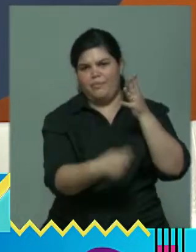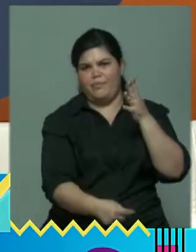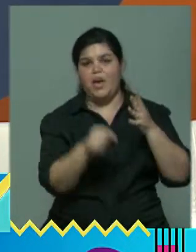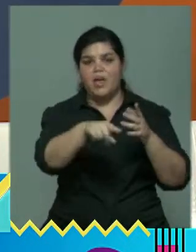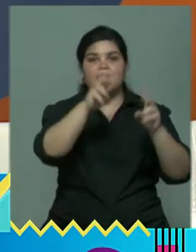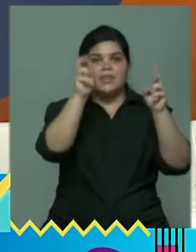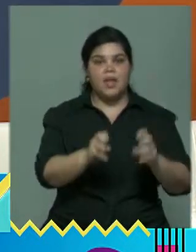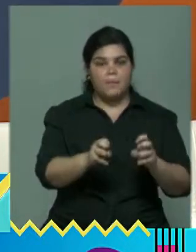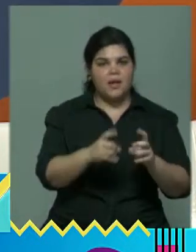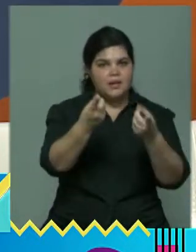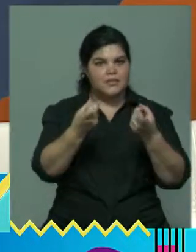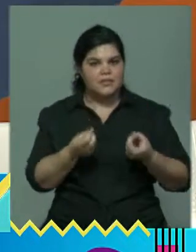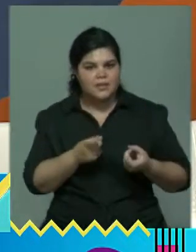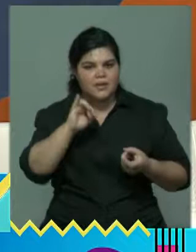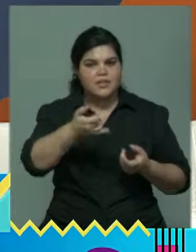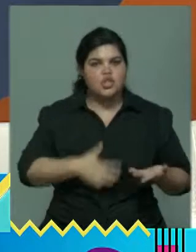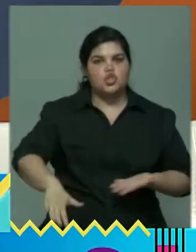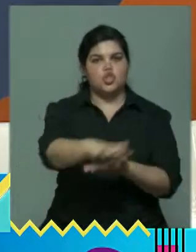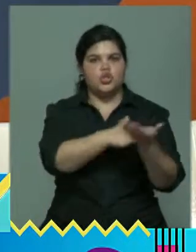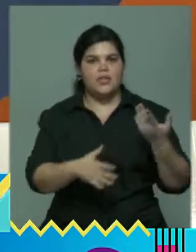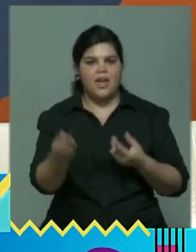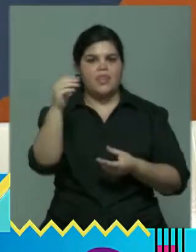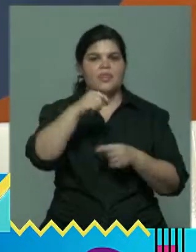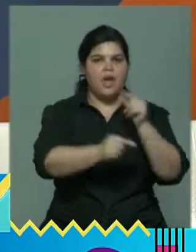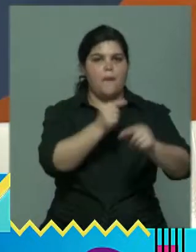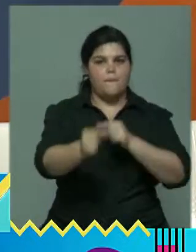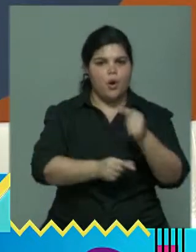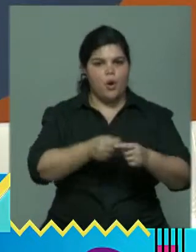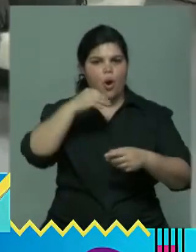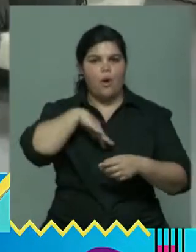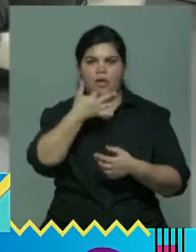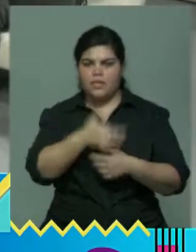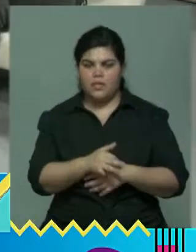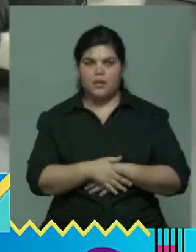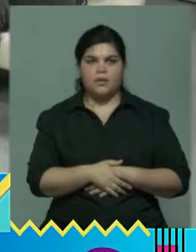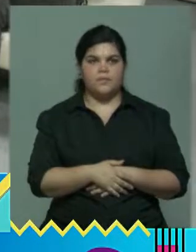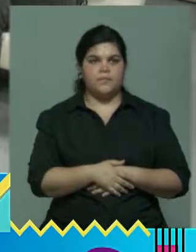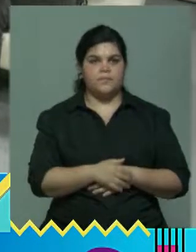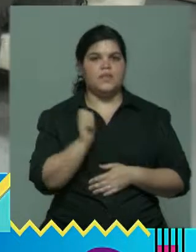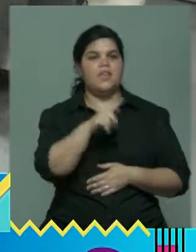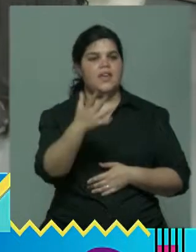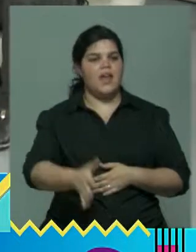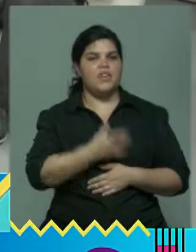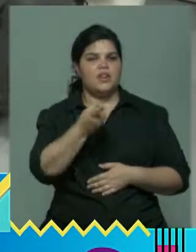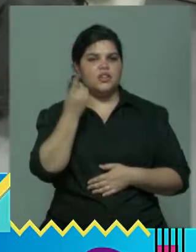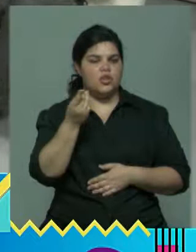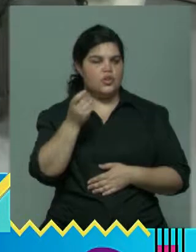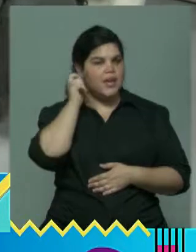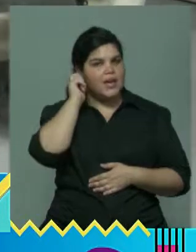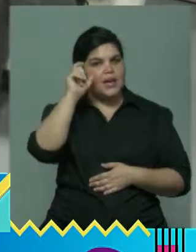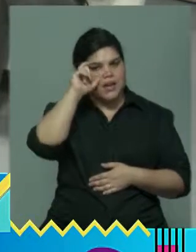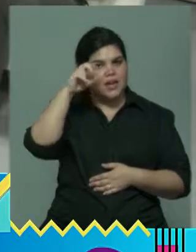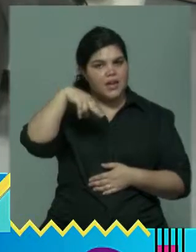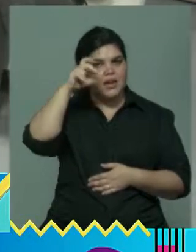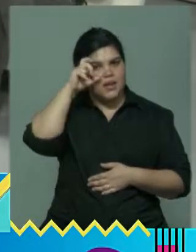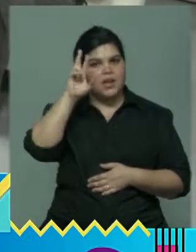se ponga en agenda y que la sociedad se vaya interiorizando, si no es muy difícil. Desde la dirección de género, ¿cómo se trabaja para continuar con esa